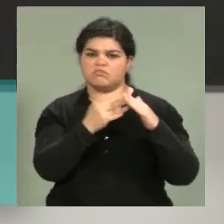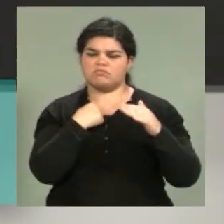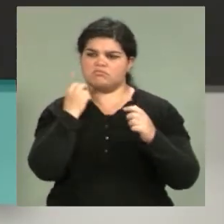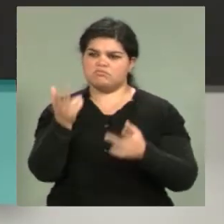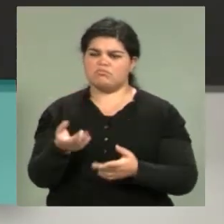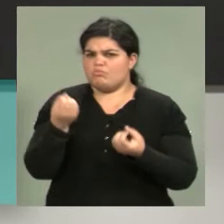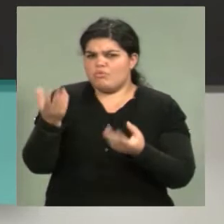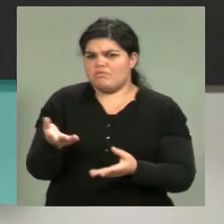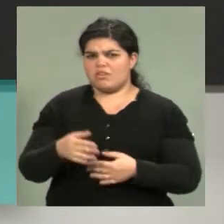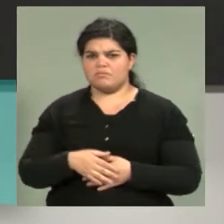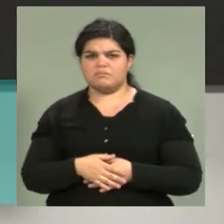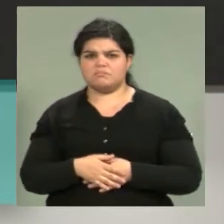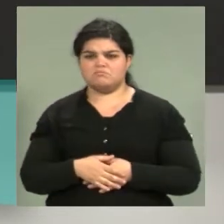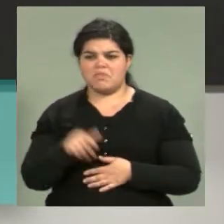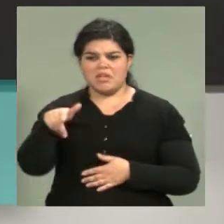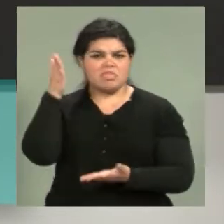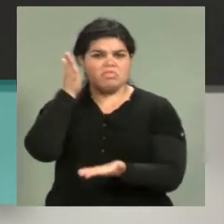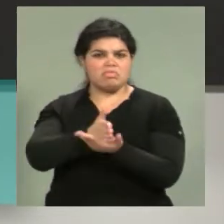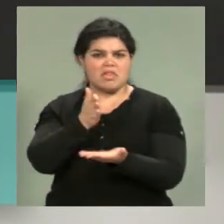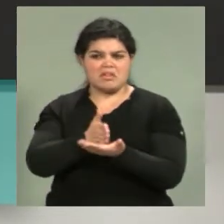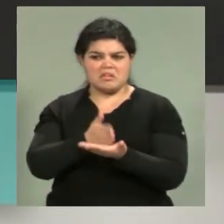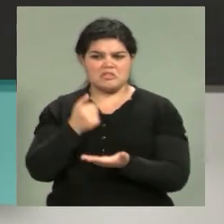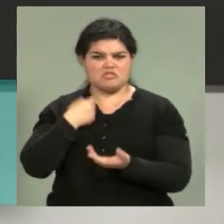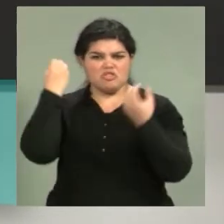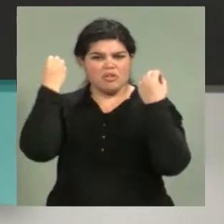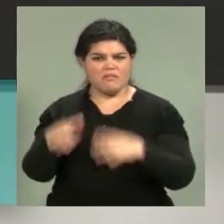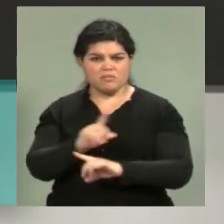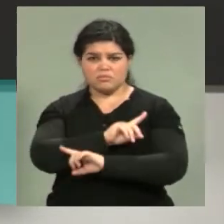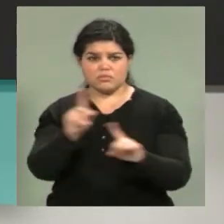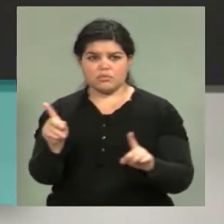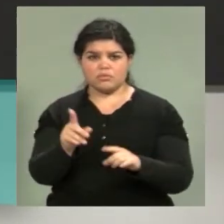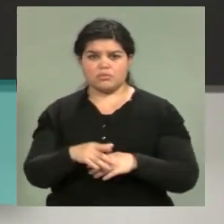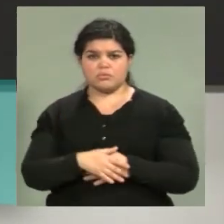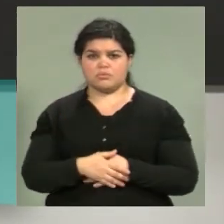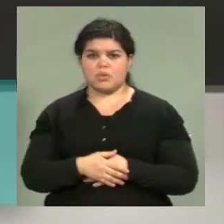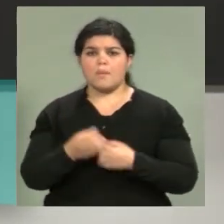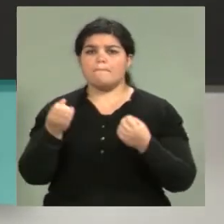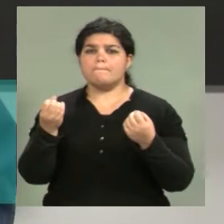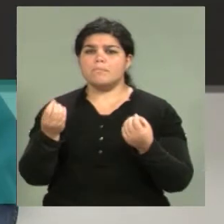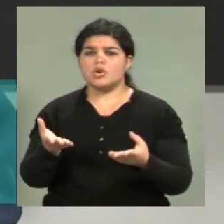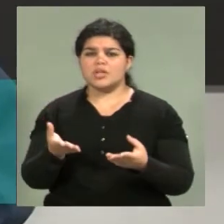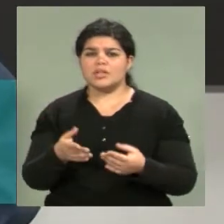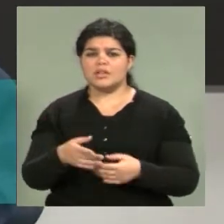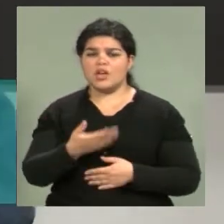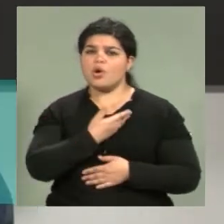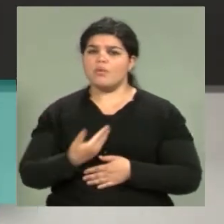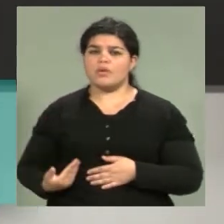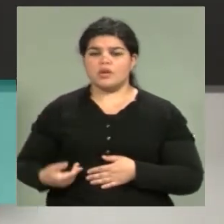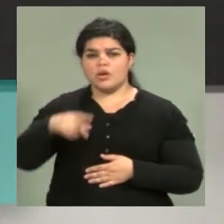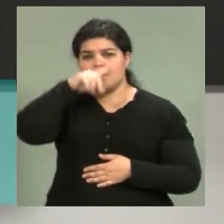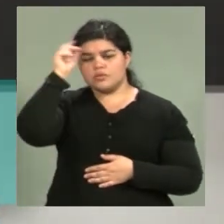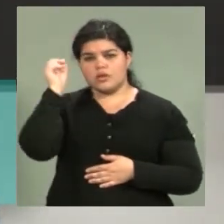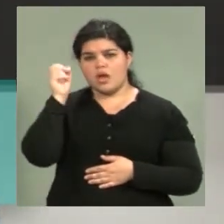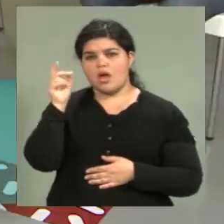esto es un derecho al que no tengo por qué renunciar, o sea, ¿por qué el Estado Nacional o el